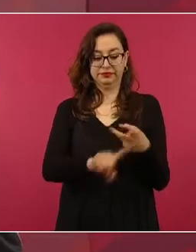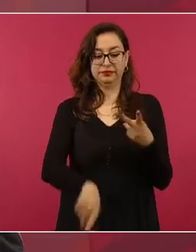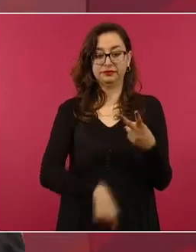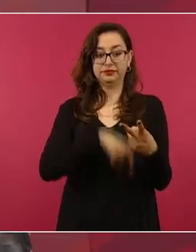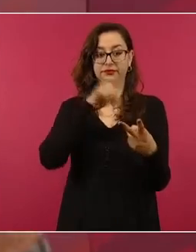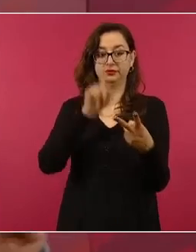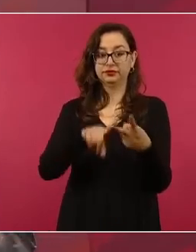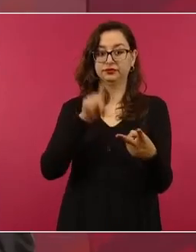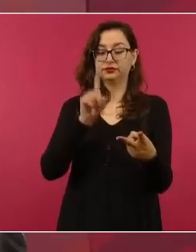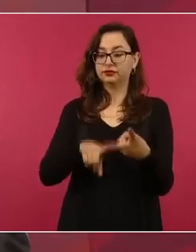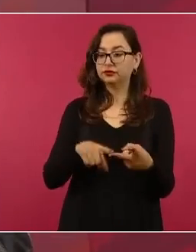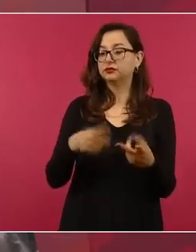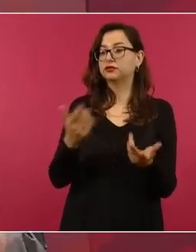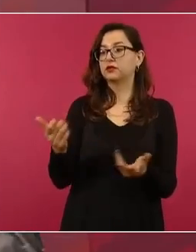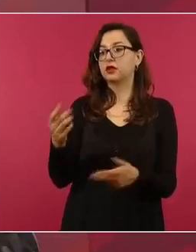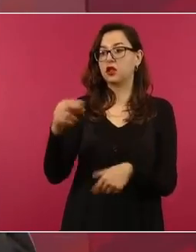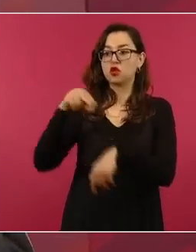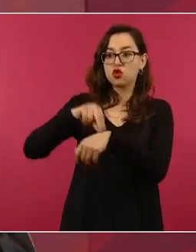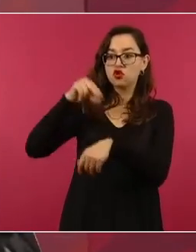cómo